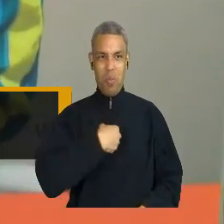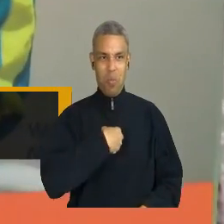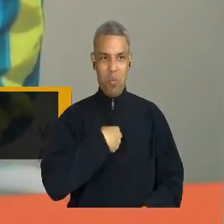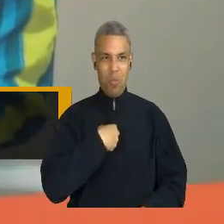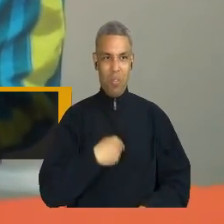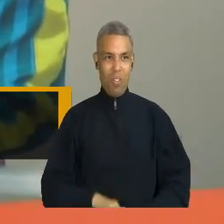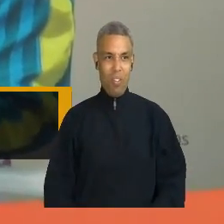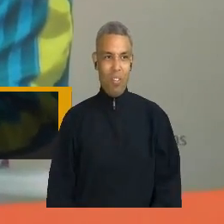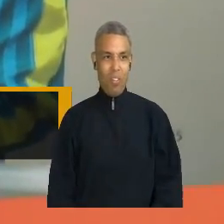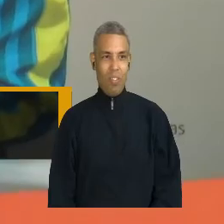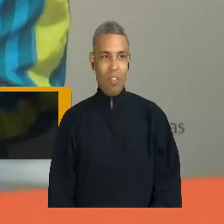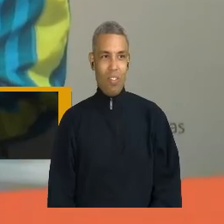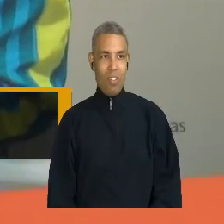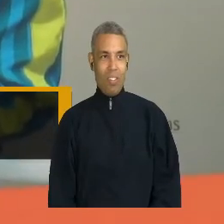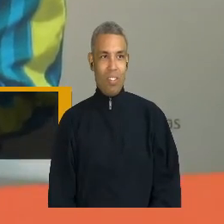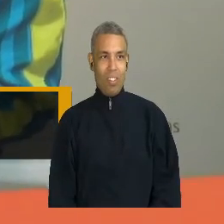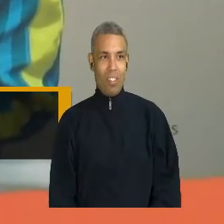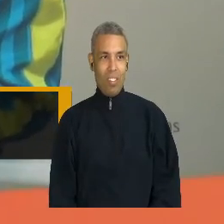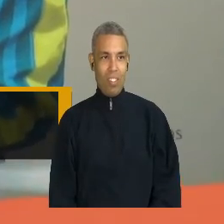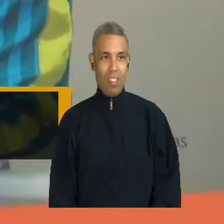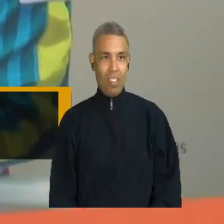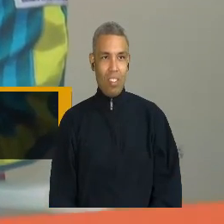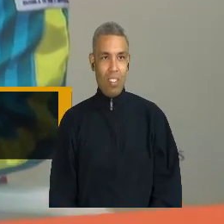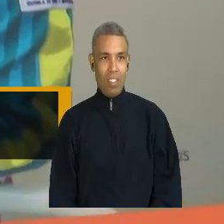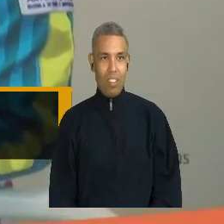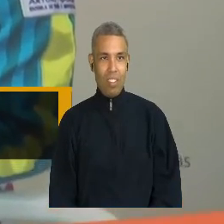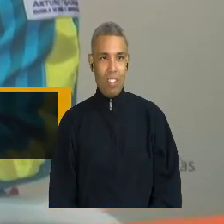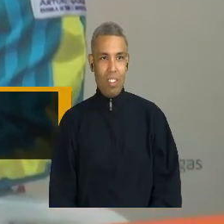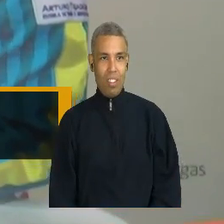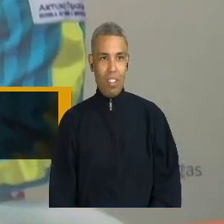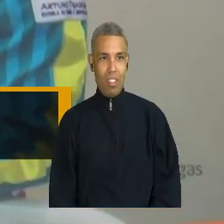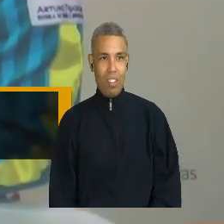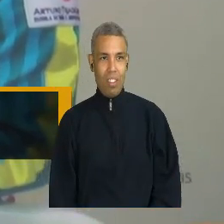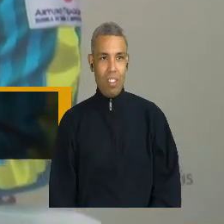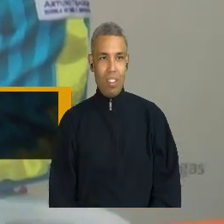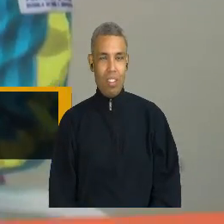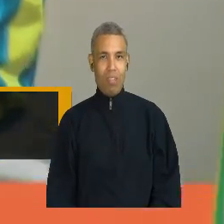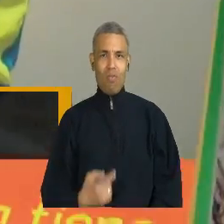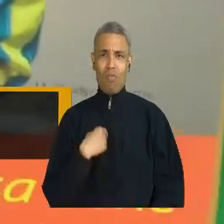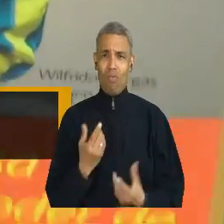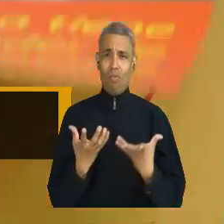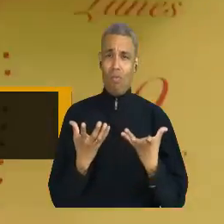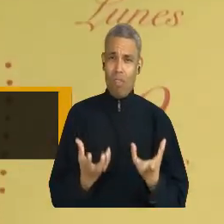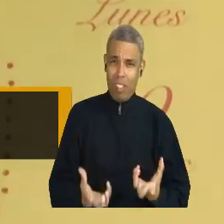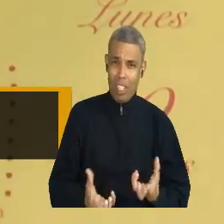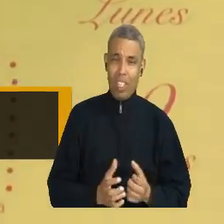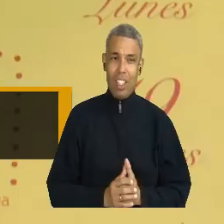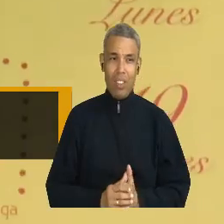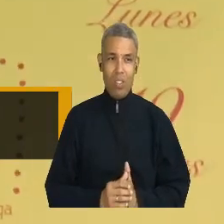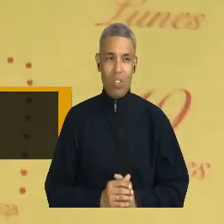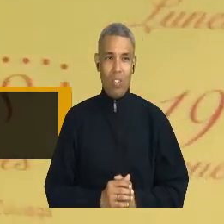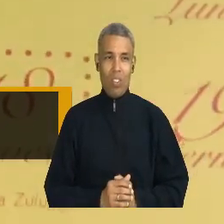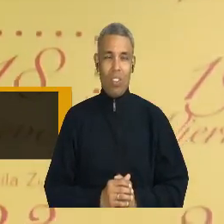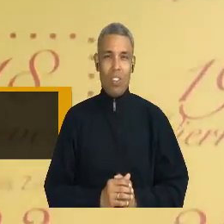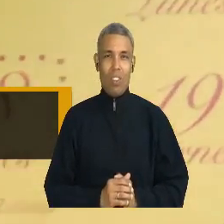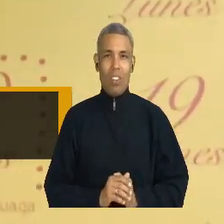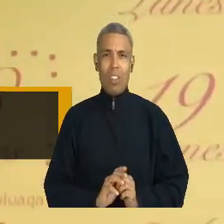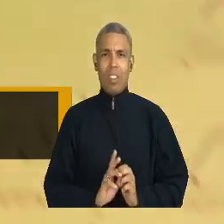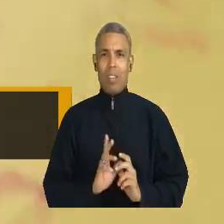Mire, hay algo que yo quiero comentarles a las personas y es que nosotros queremos hacer un vuelco en la terapia de la